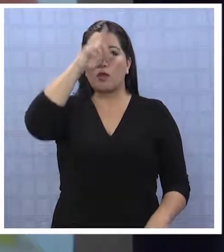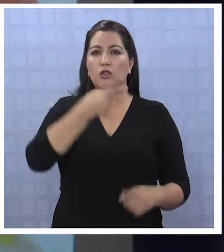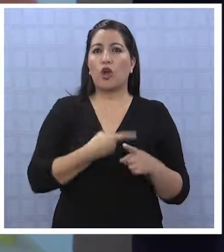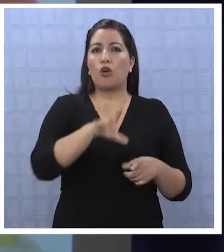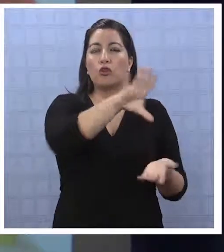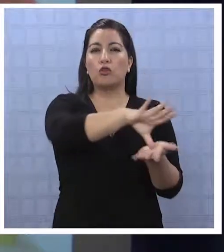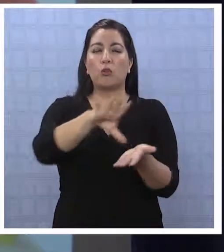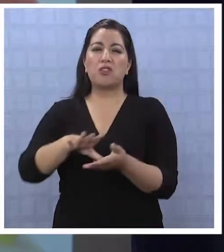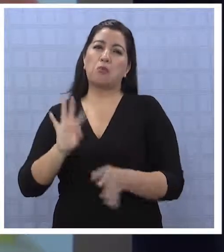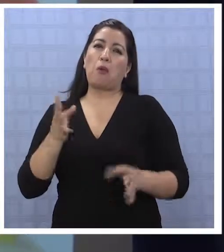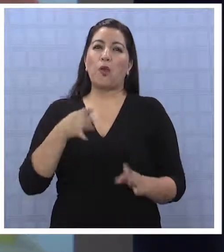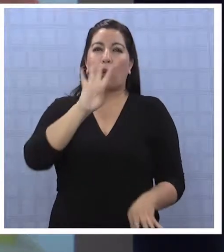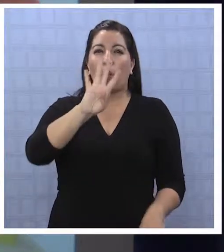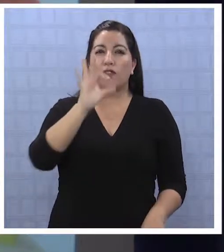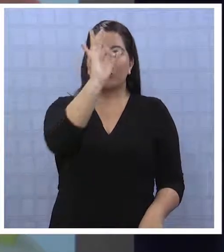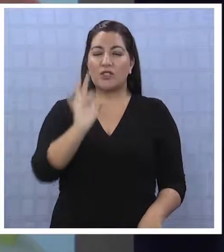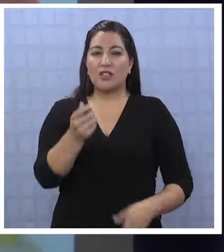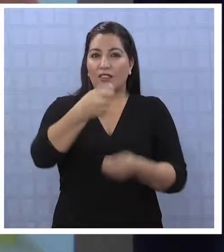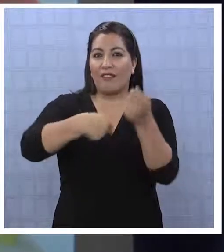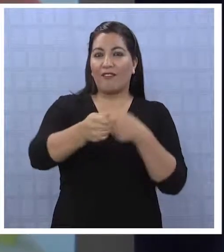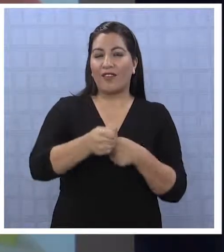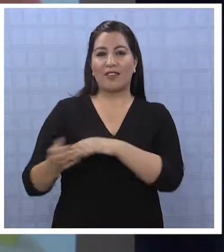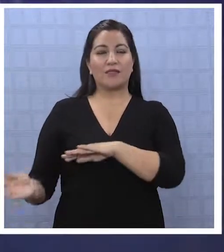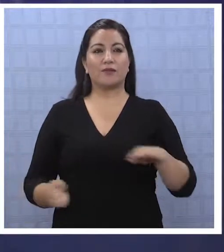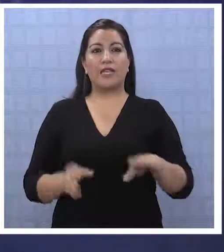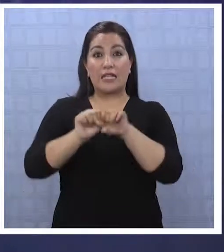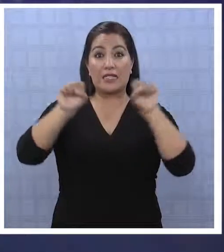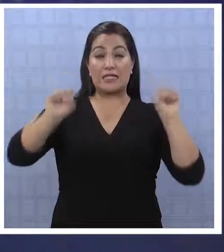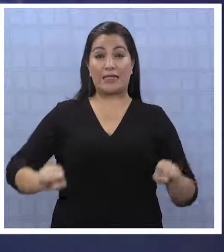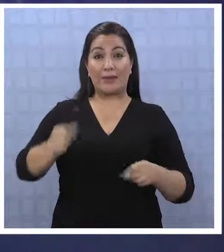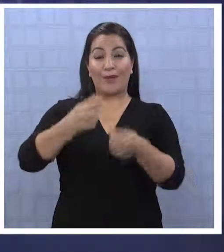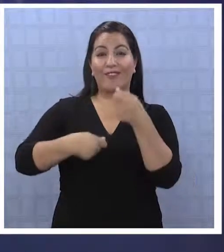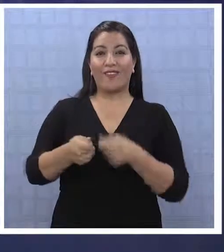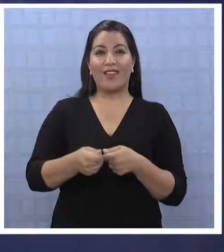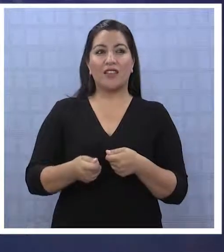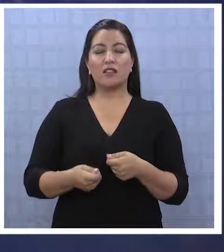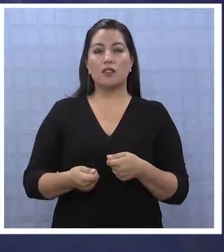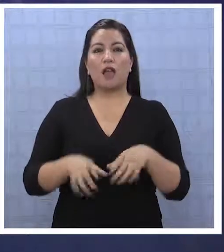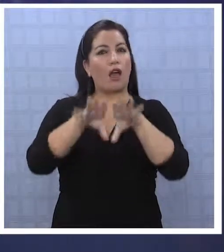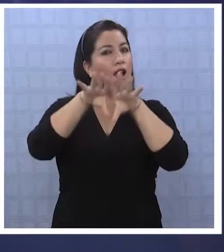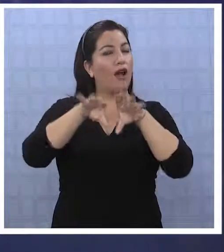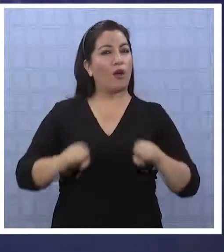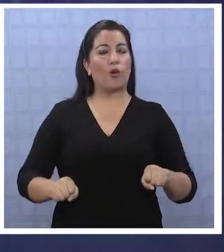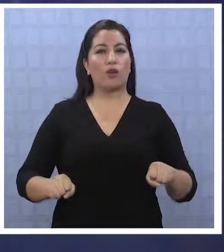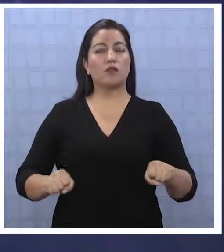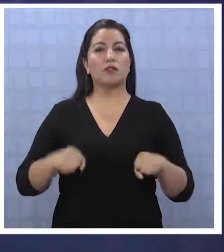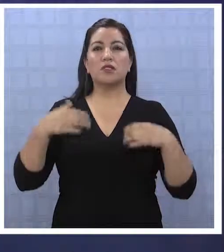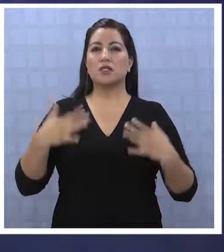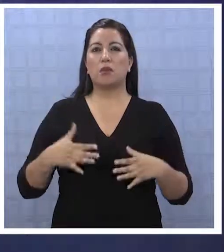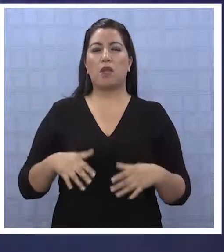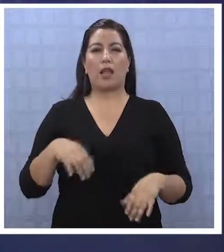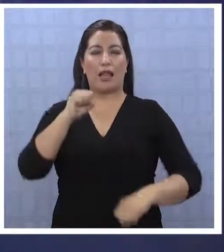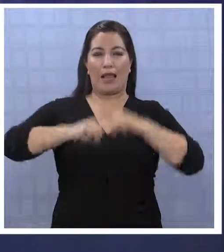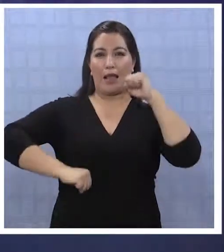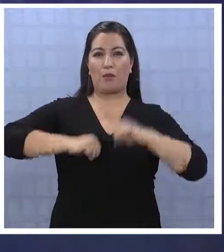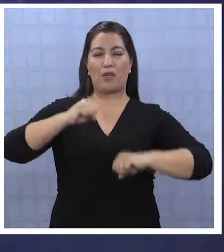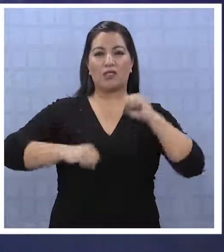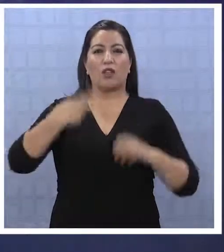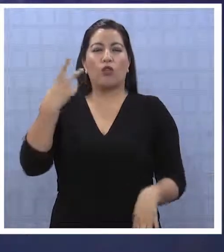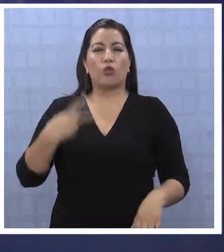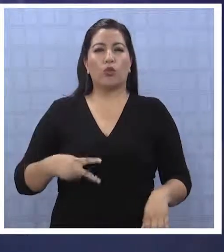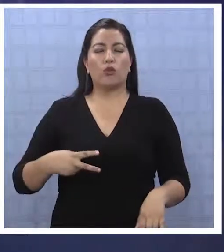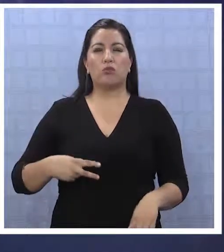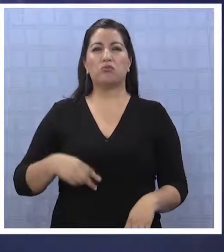llega al 4% de las ventas las ventas del sistema que concretan y configuran los empresarios más de 2.400